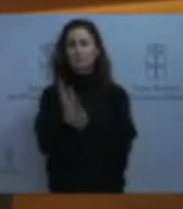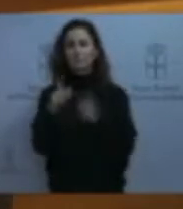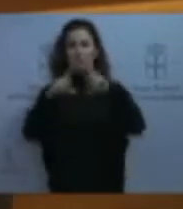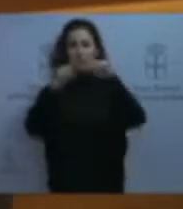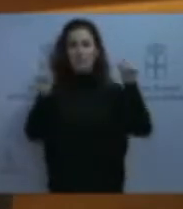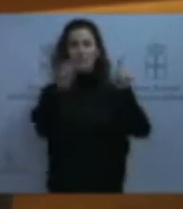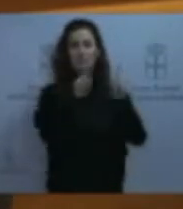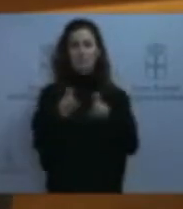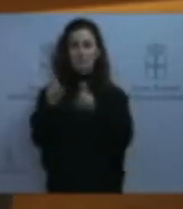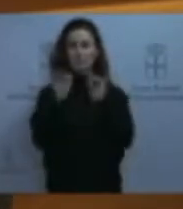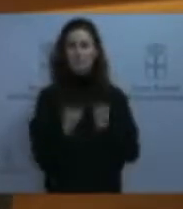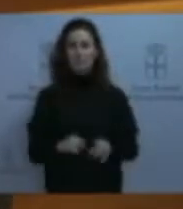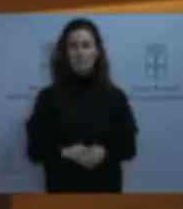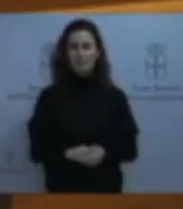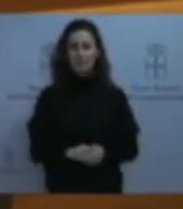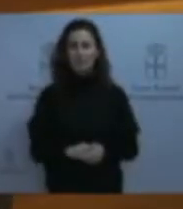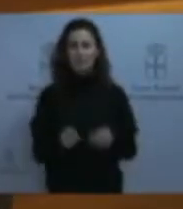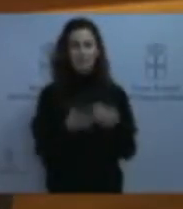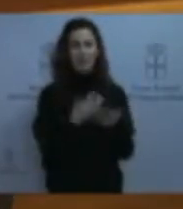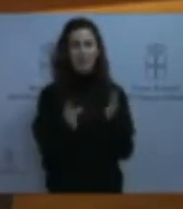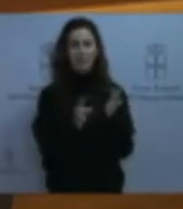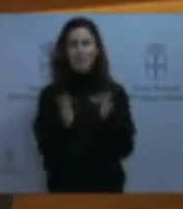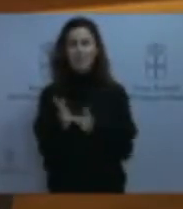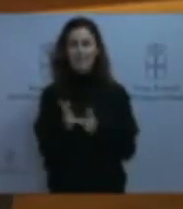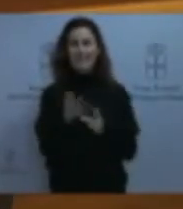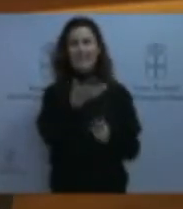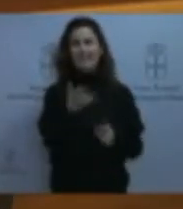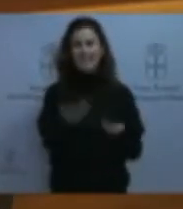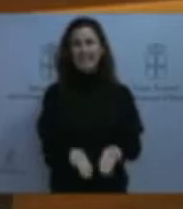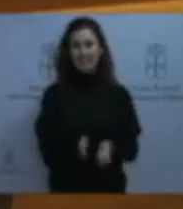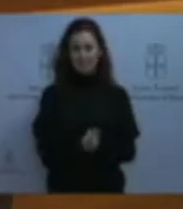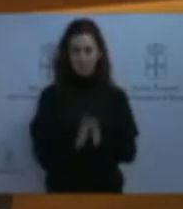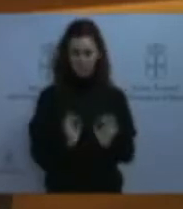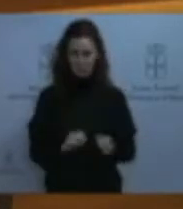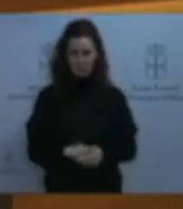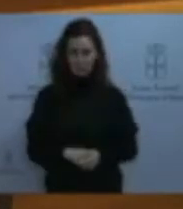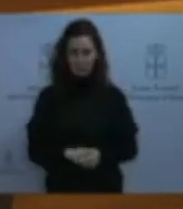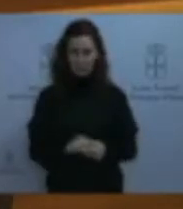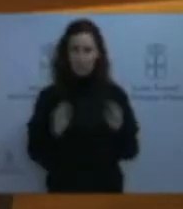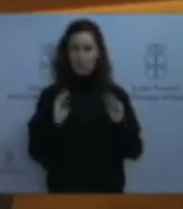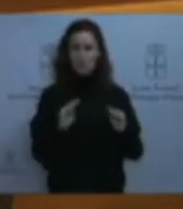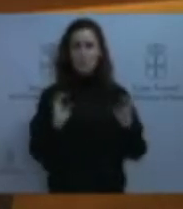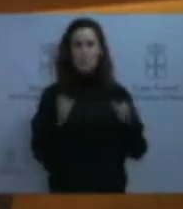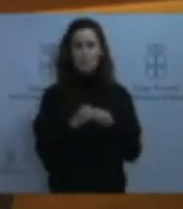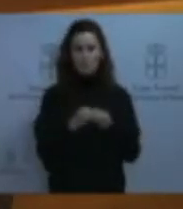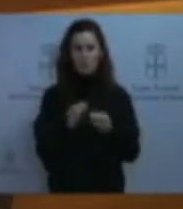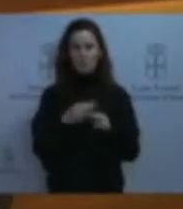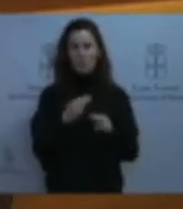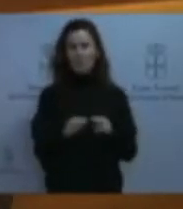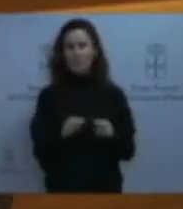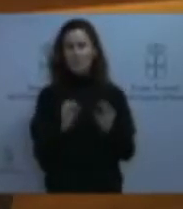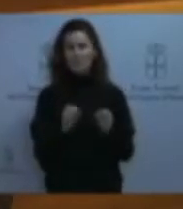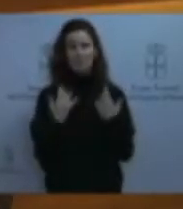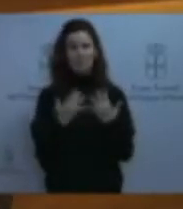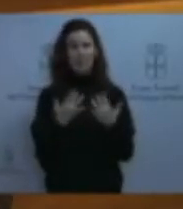forestales. Sí, entre marzo y abril, 500. Señor consejero, su partido fue rápido en aprobar una chapuza